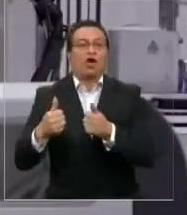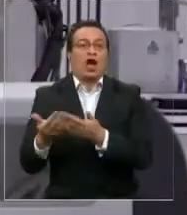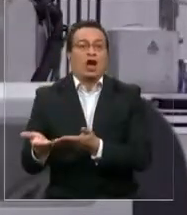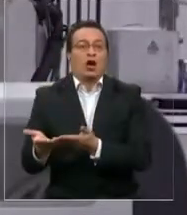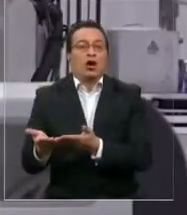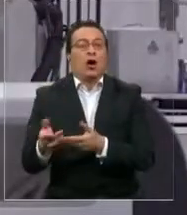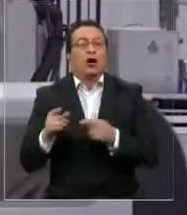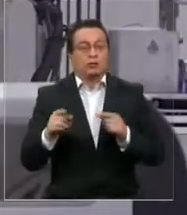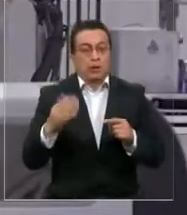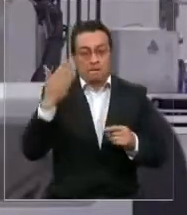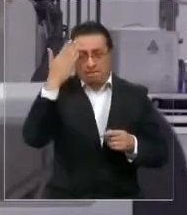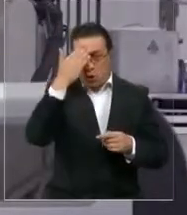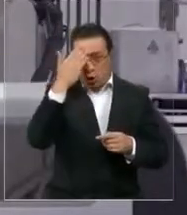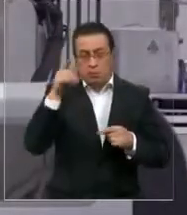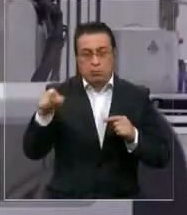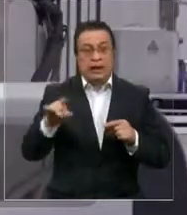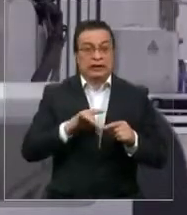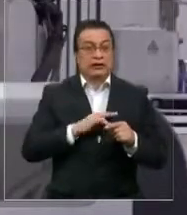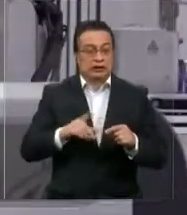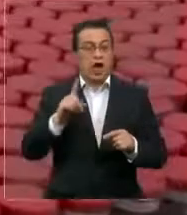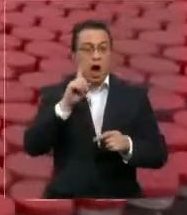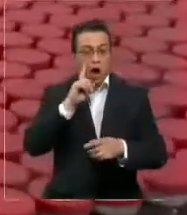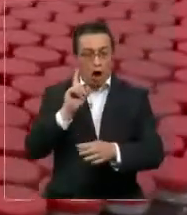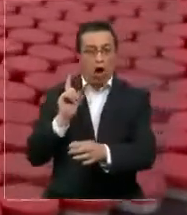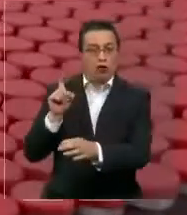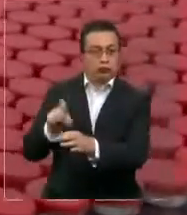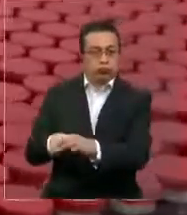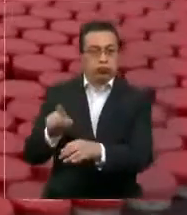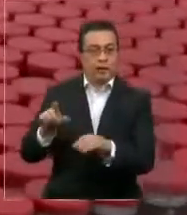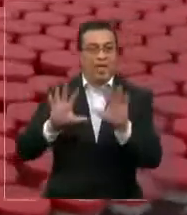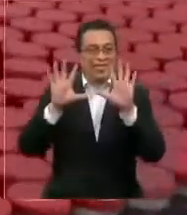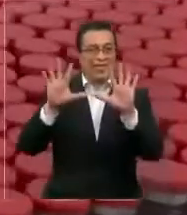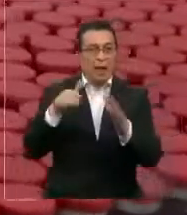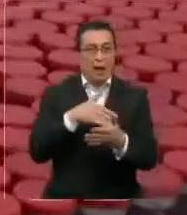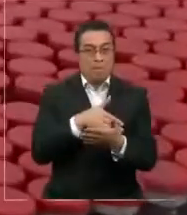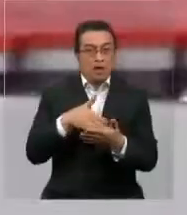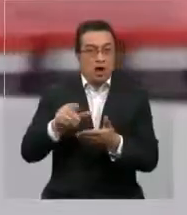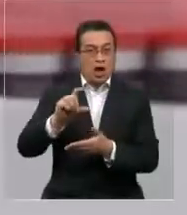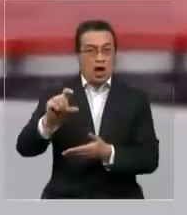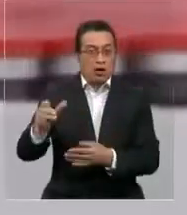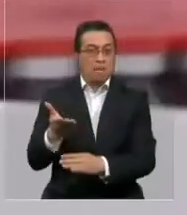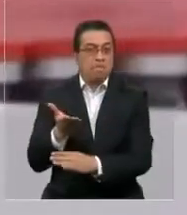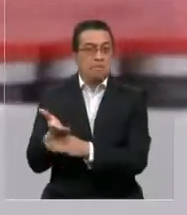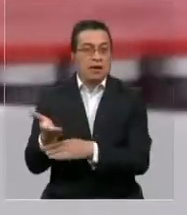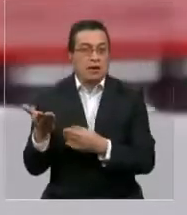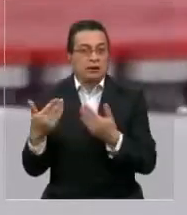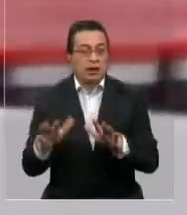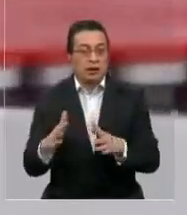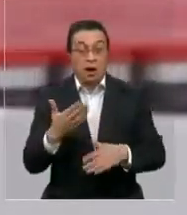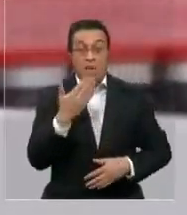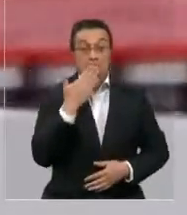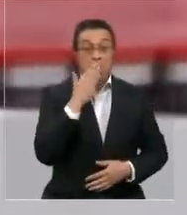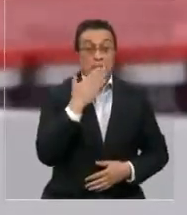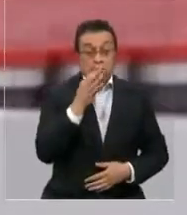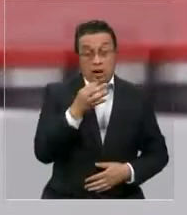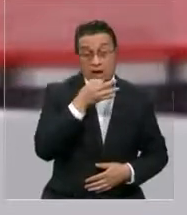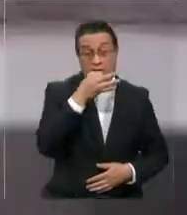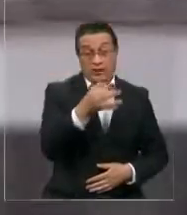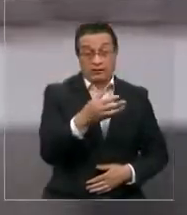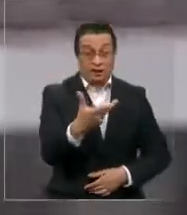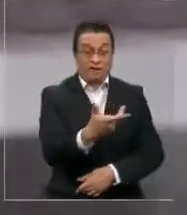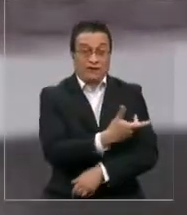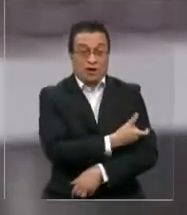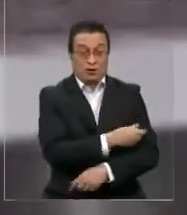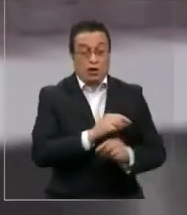Resultados que preocupan considerando que Chile tiene comprometidas 10 millones de dosis. Sin embargo, los expertos destacan que la